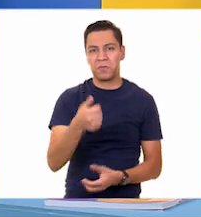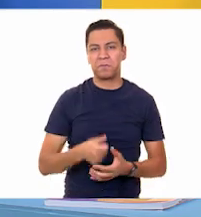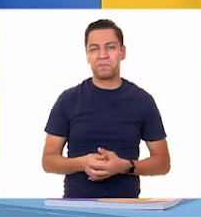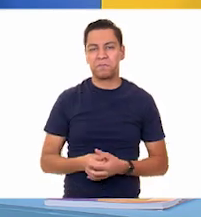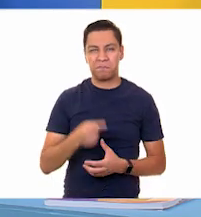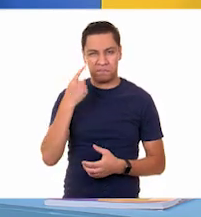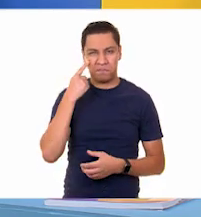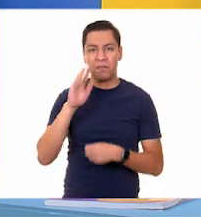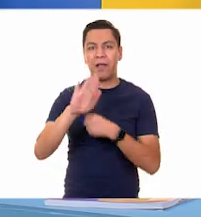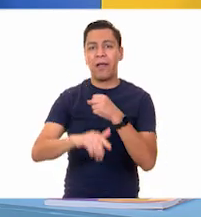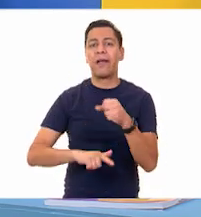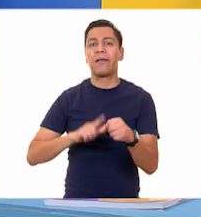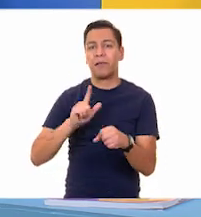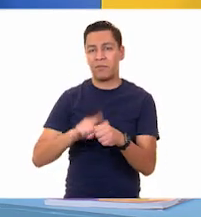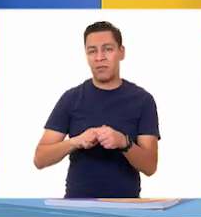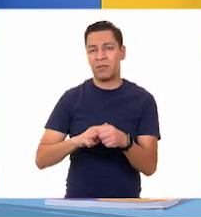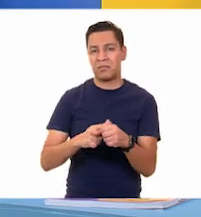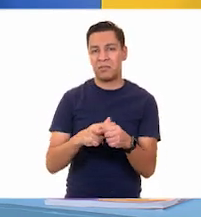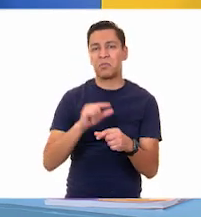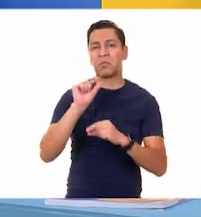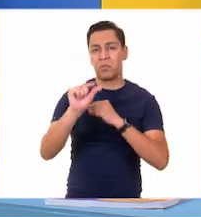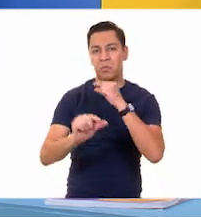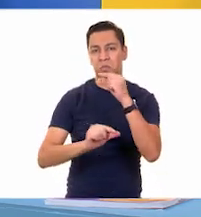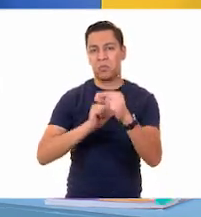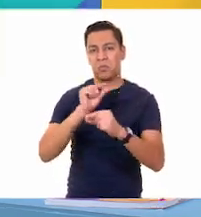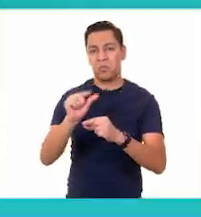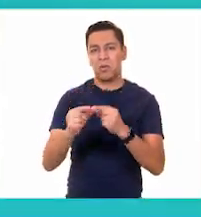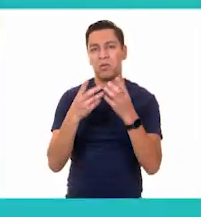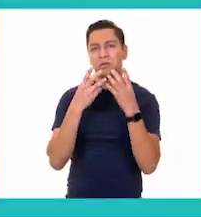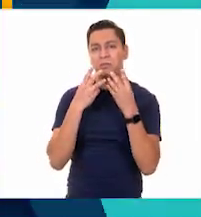especies mexicanas que se consideran en peligro de extinción.